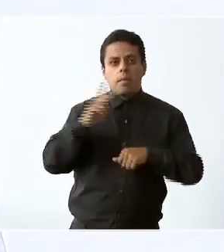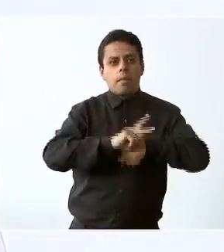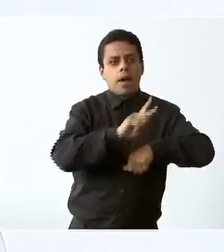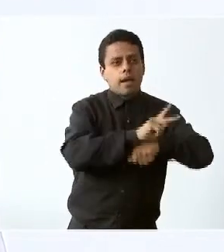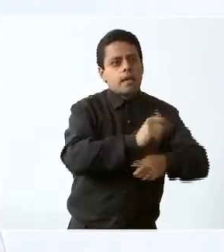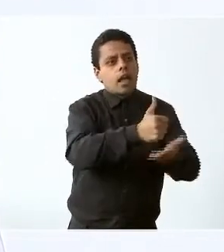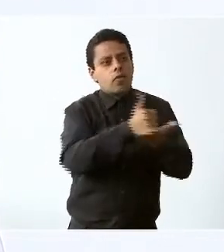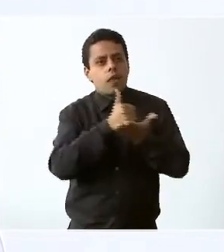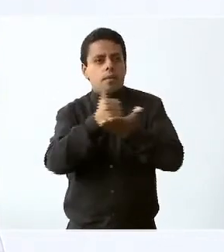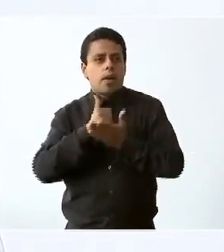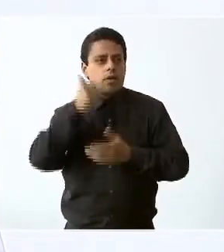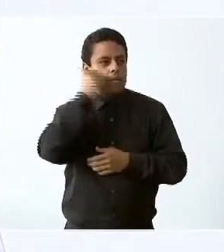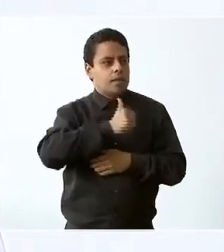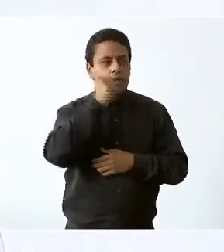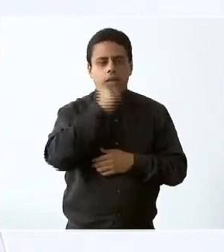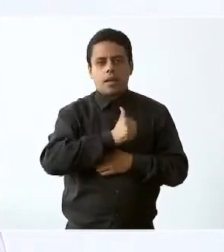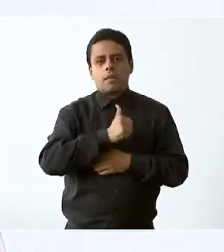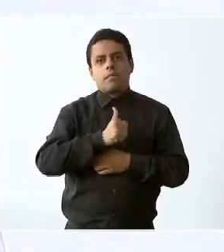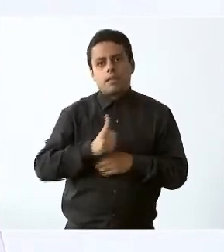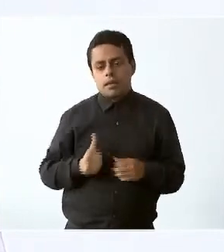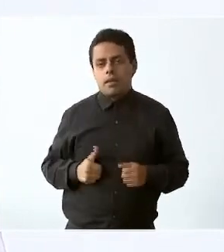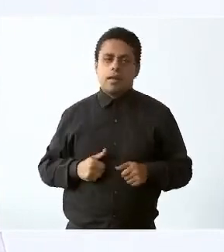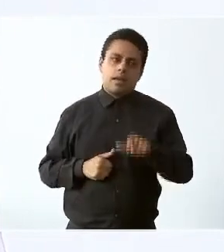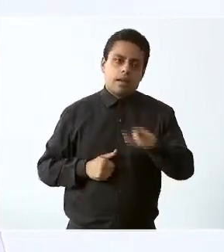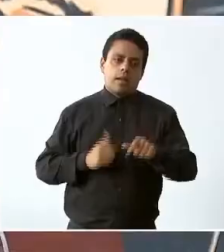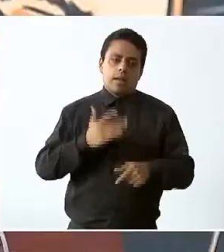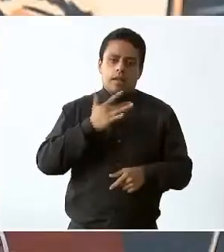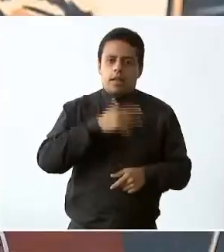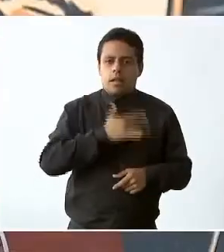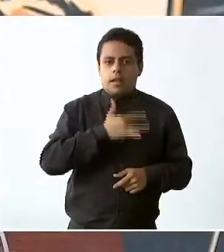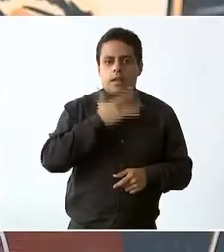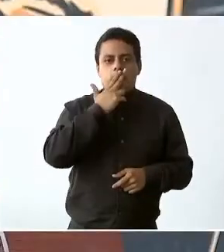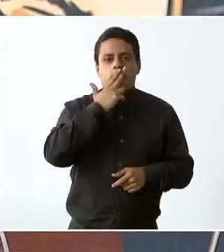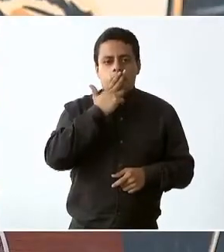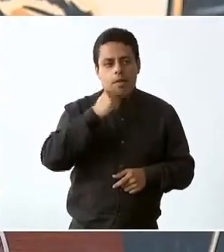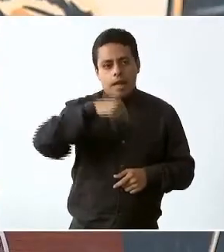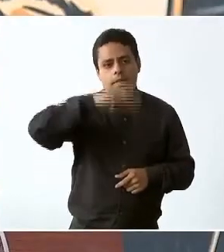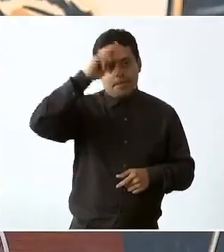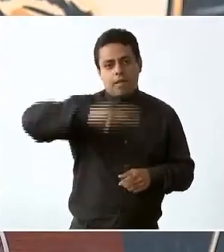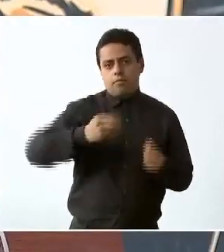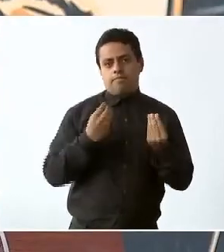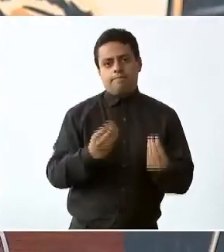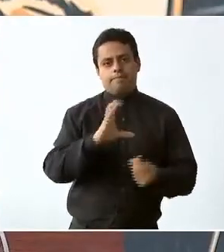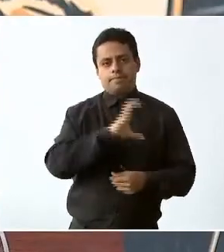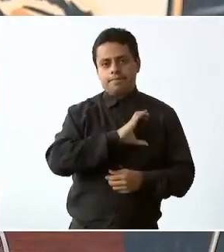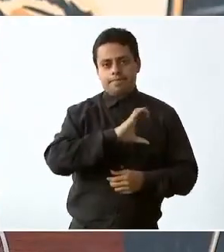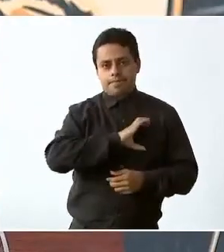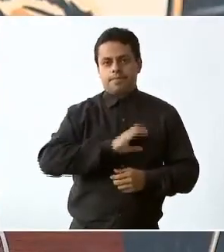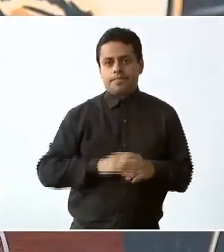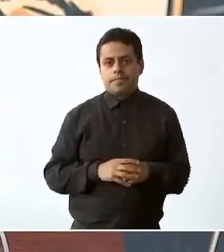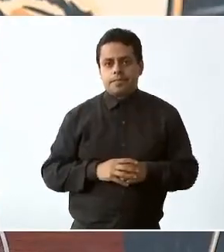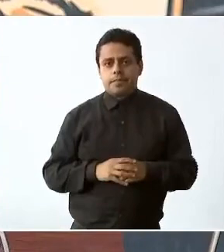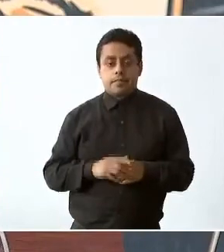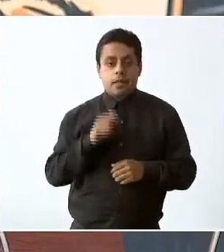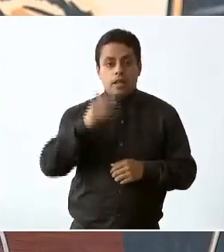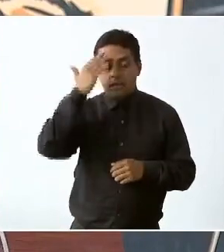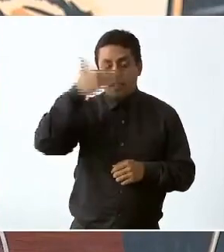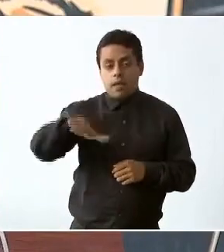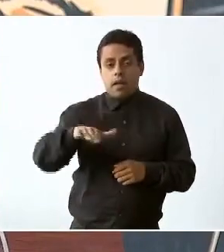países hermanos, muy significativamente por México. Supo conocer el